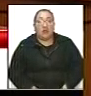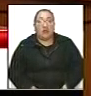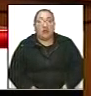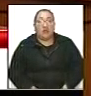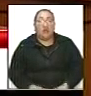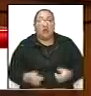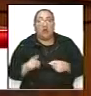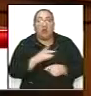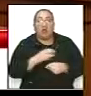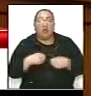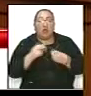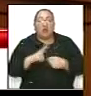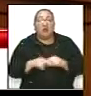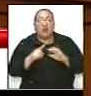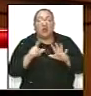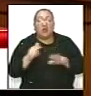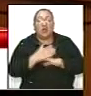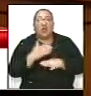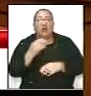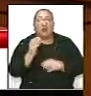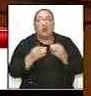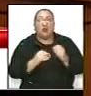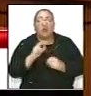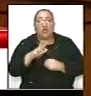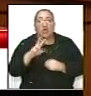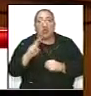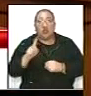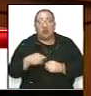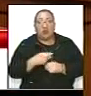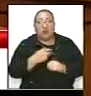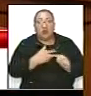en el 2017 un presupuesto de